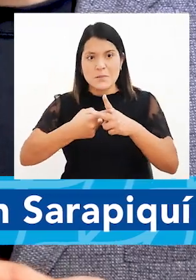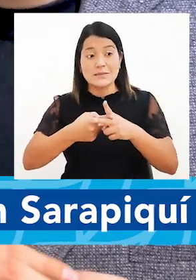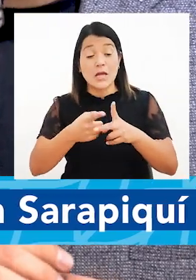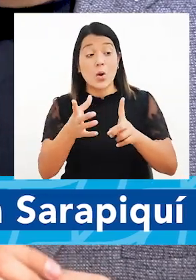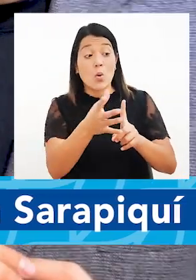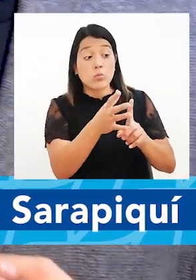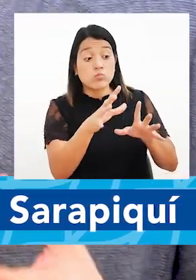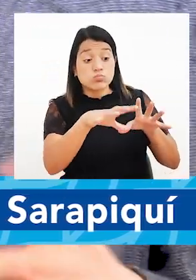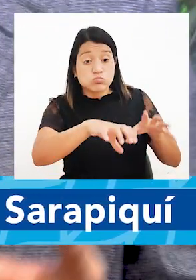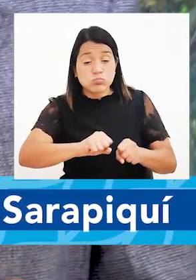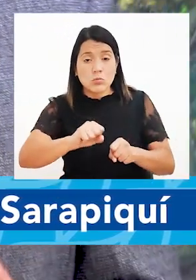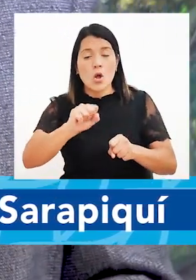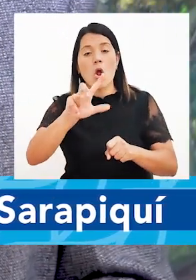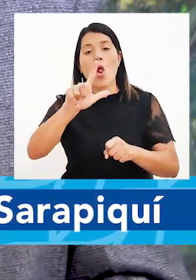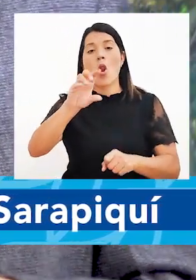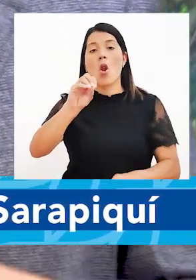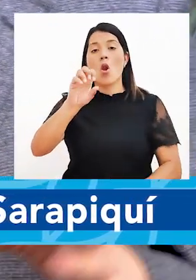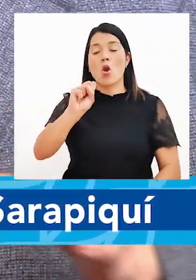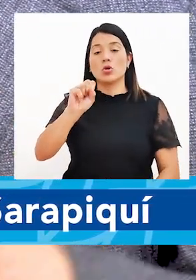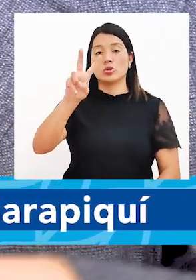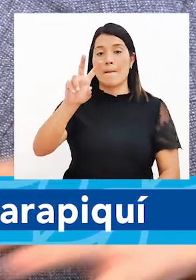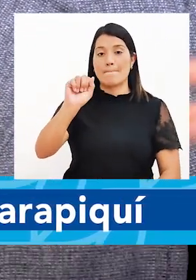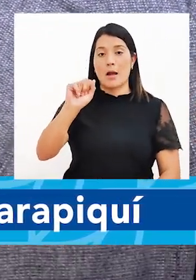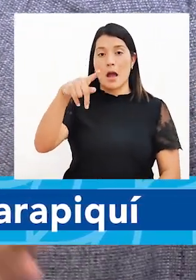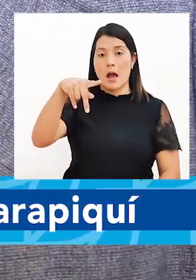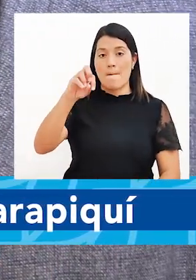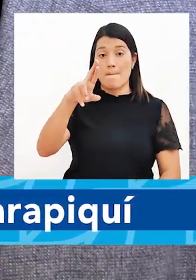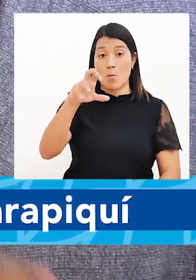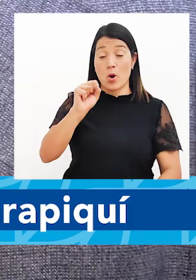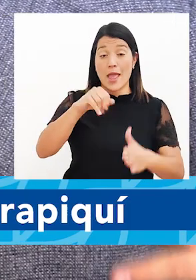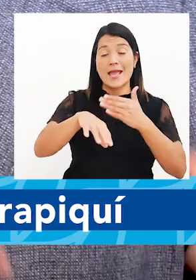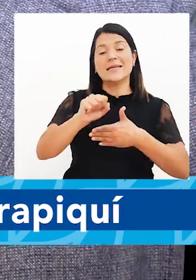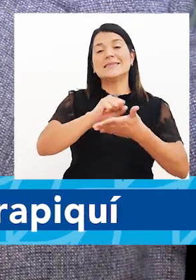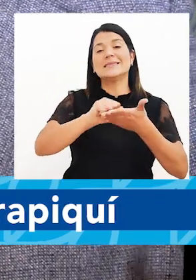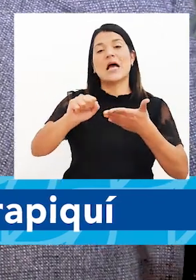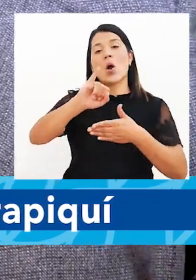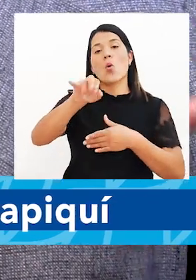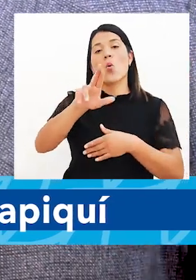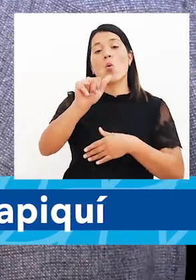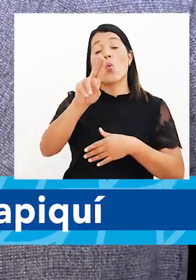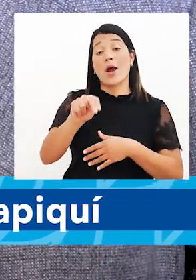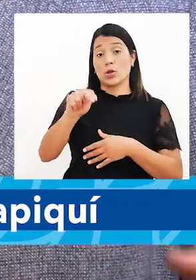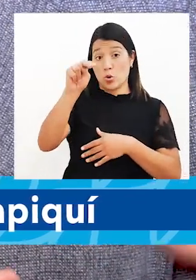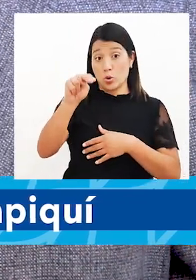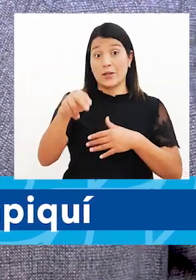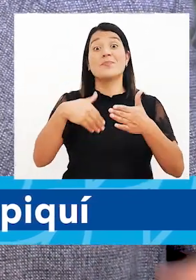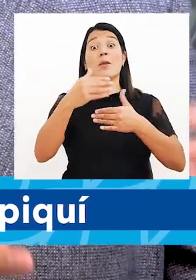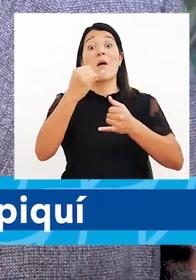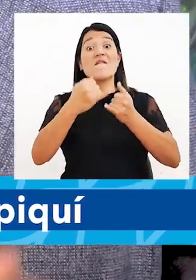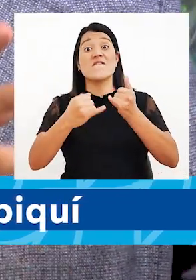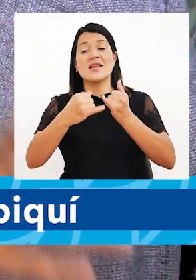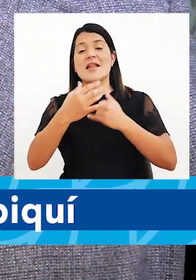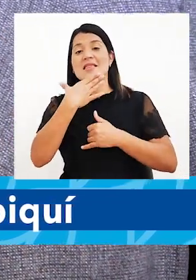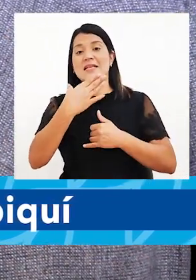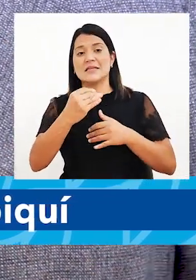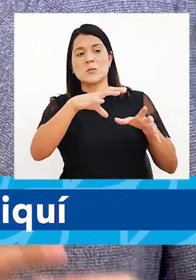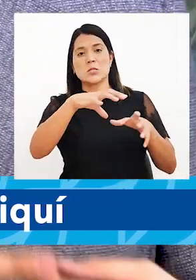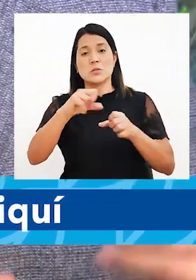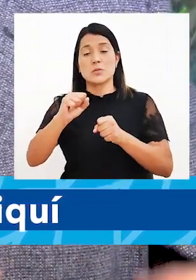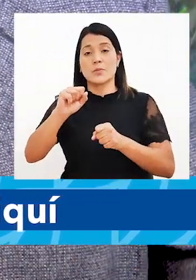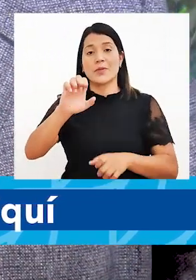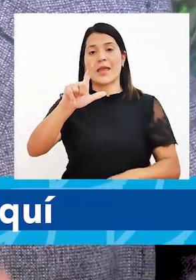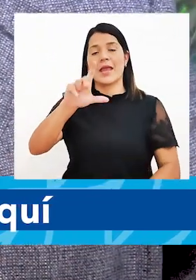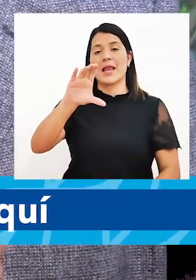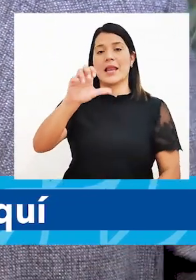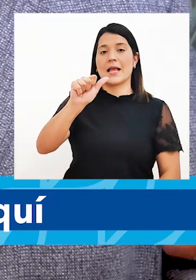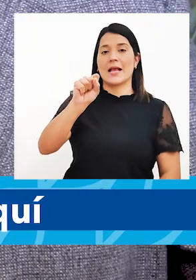vapores en San Juan del Norte. Ya a inicios de enero se tomó, a finales de diciembre se tomó el